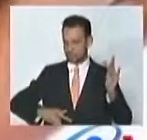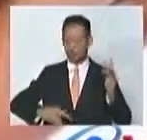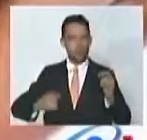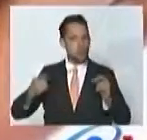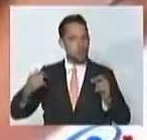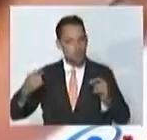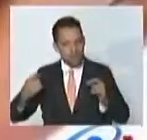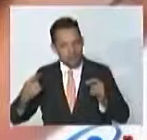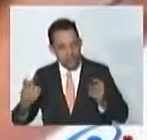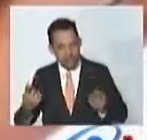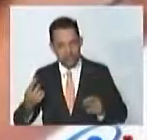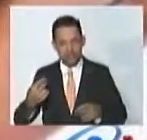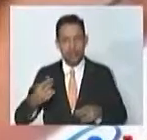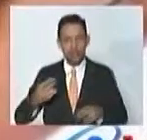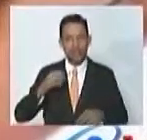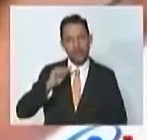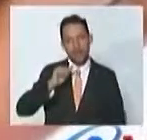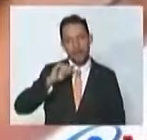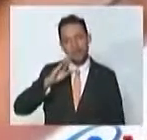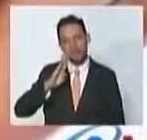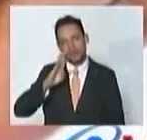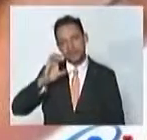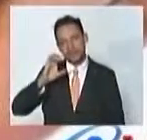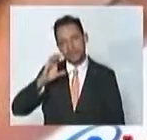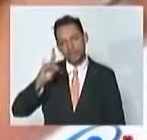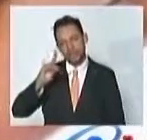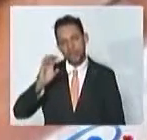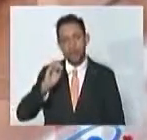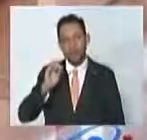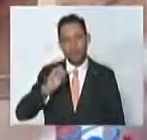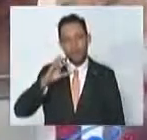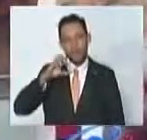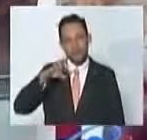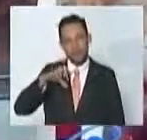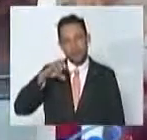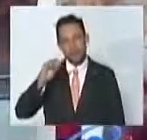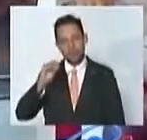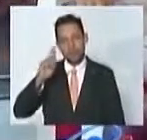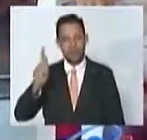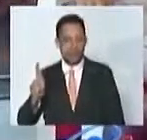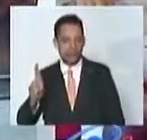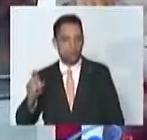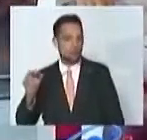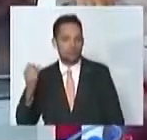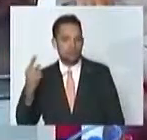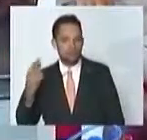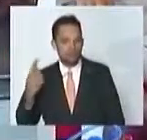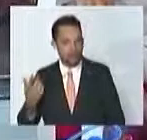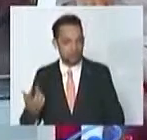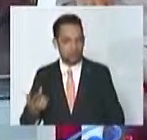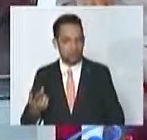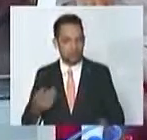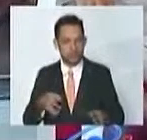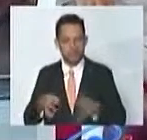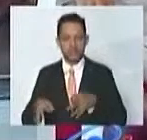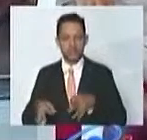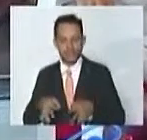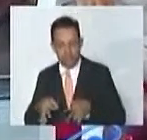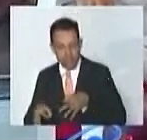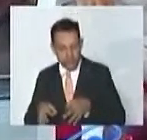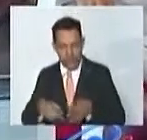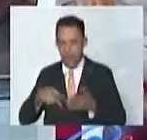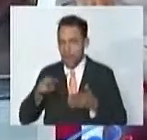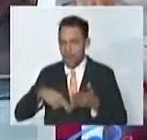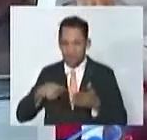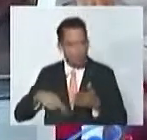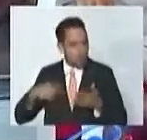la R, o que omite la T, o que omite la L, porque esto finalmente va a condicionar su proceso de